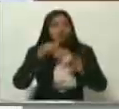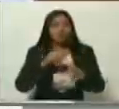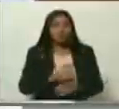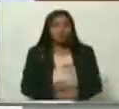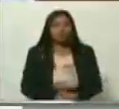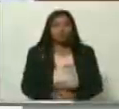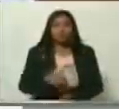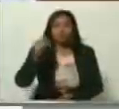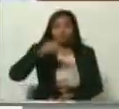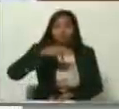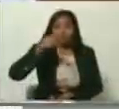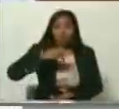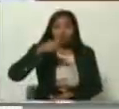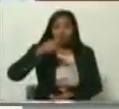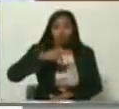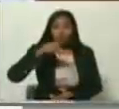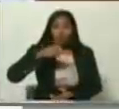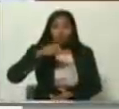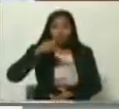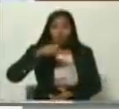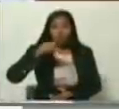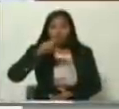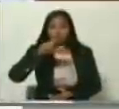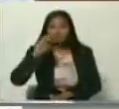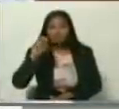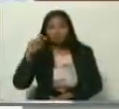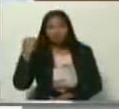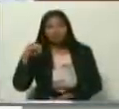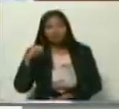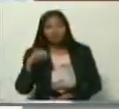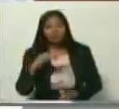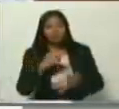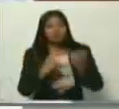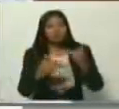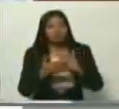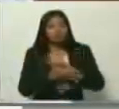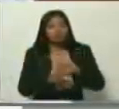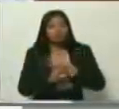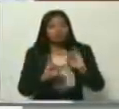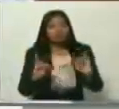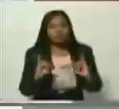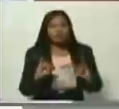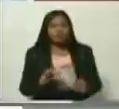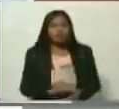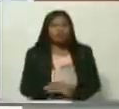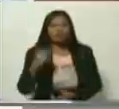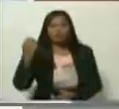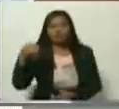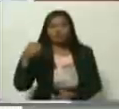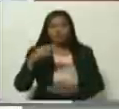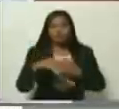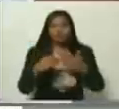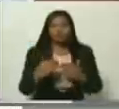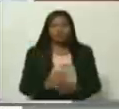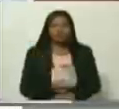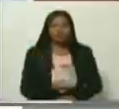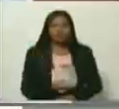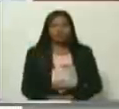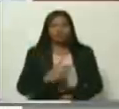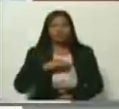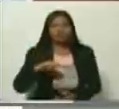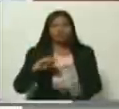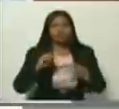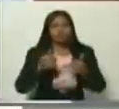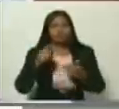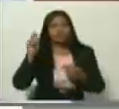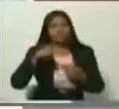desde hoy es 30 de noviembre, finalizando ya el mes de noviembre, comienza ya el